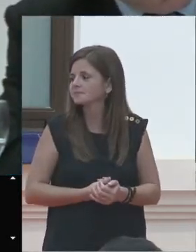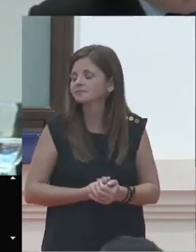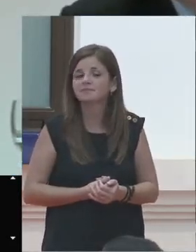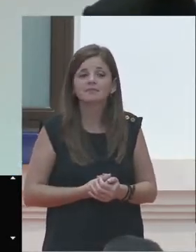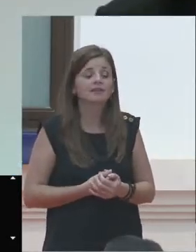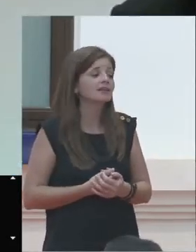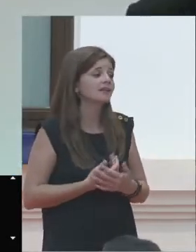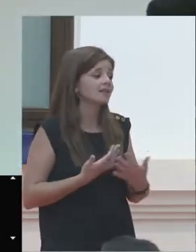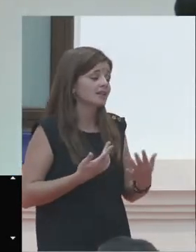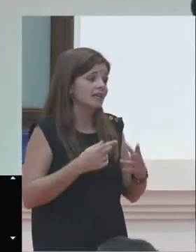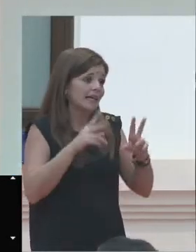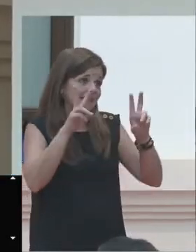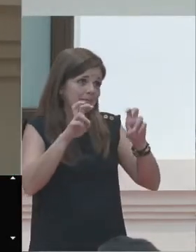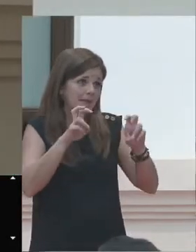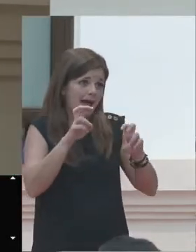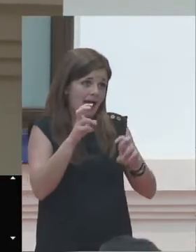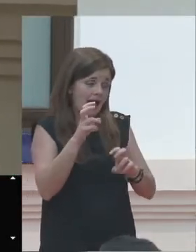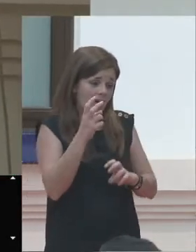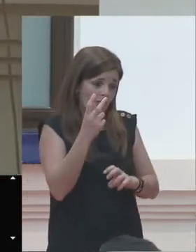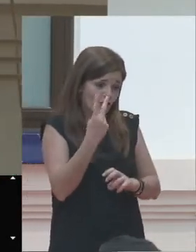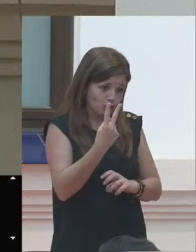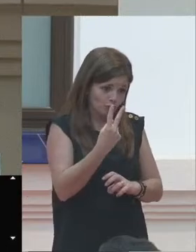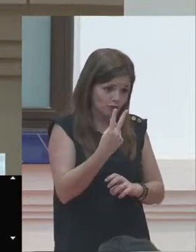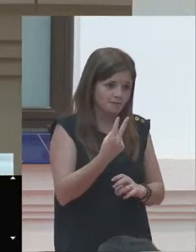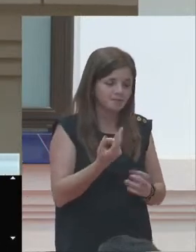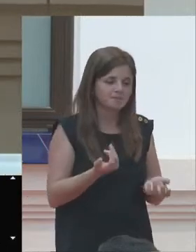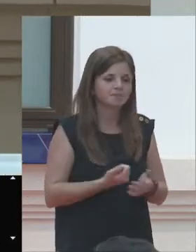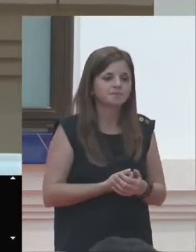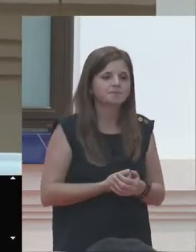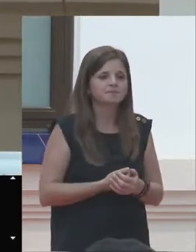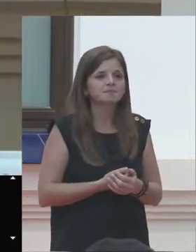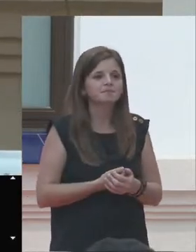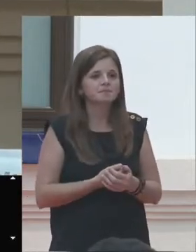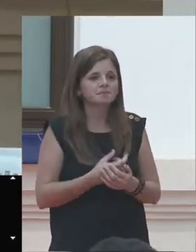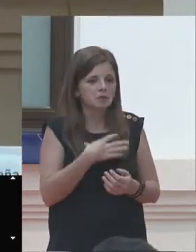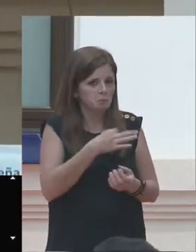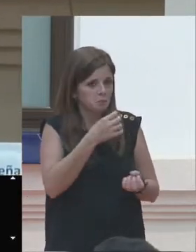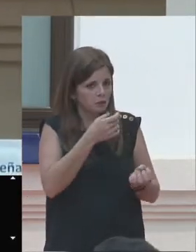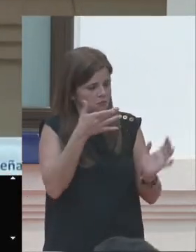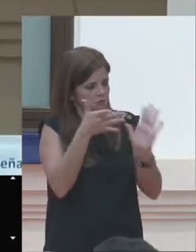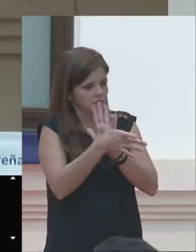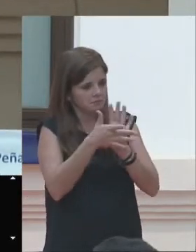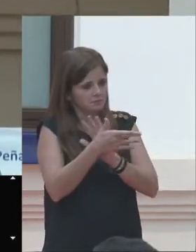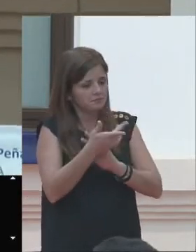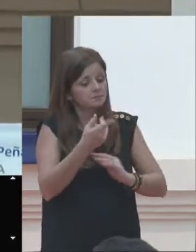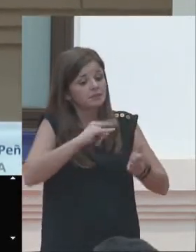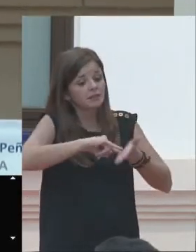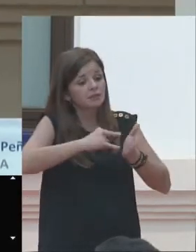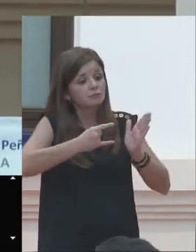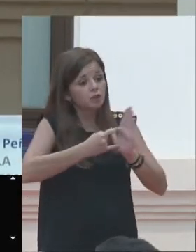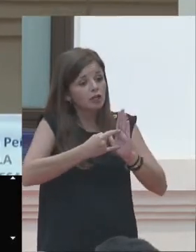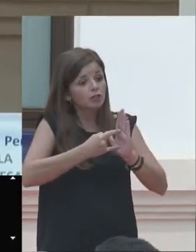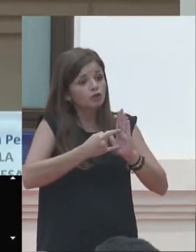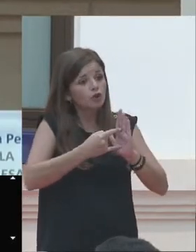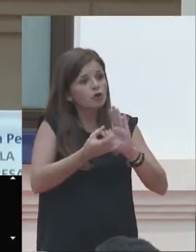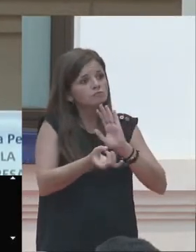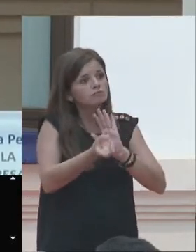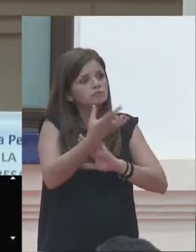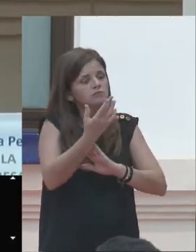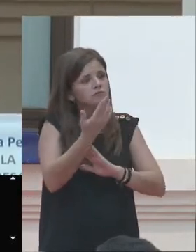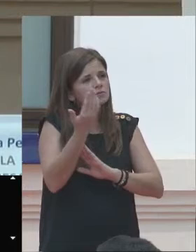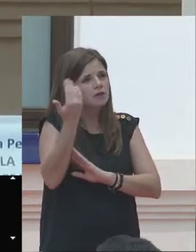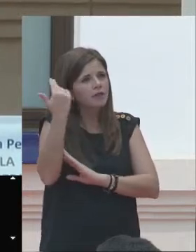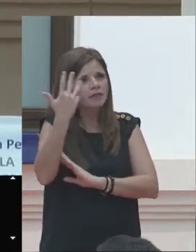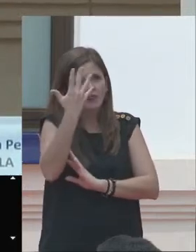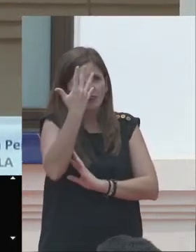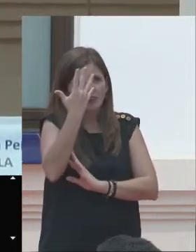Son dos temas en este sentido, aunque el origen, como bien comentas, Gonzalo, es el mismo. El proyecto que se desarrolló